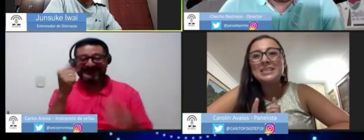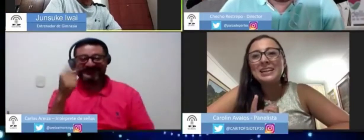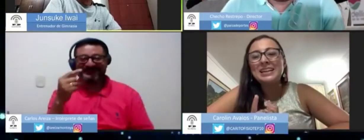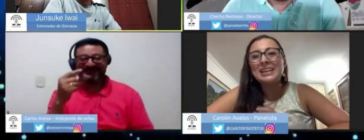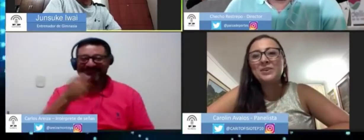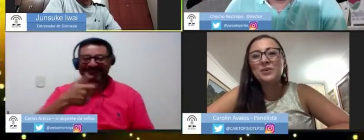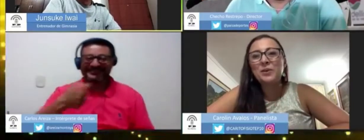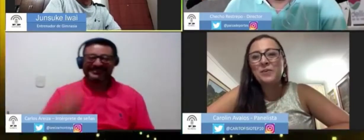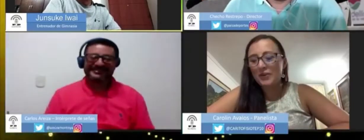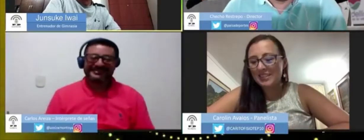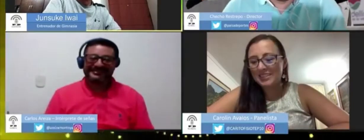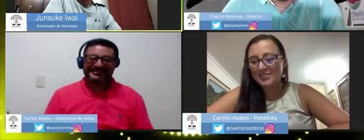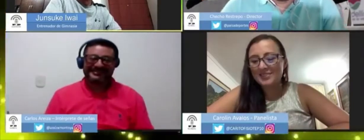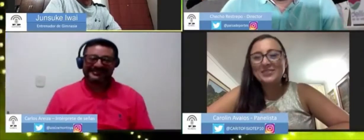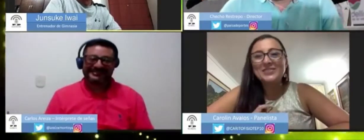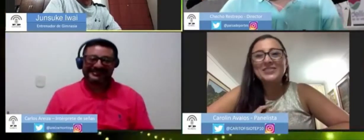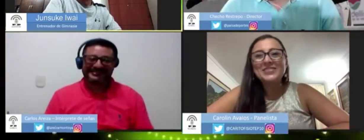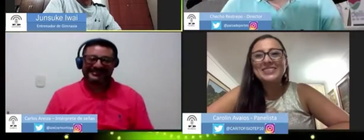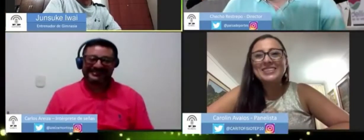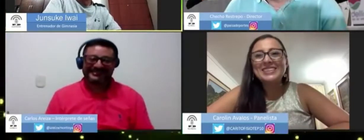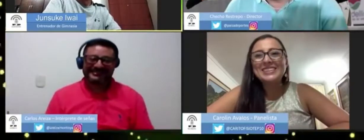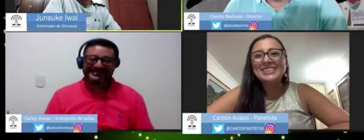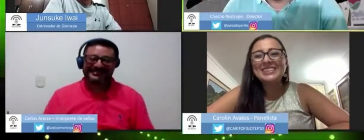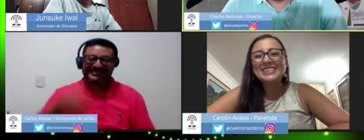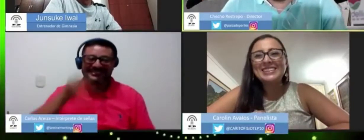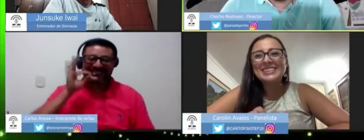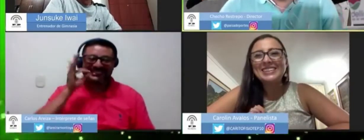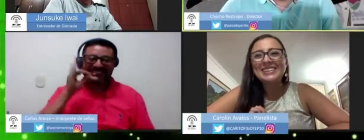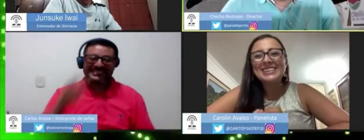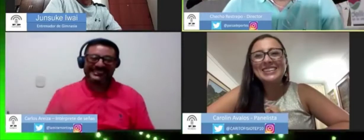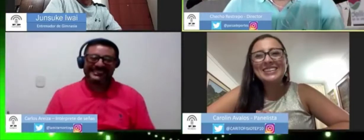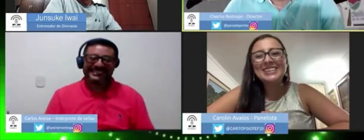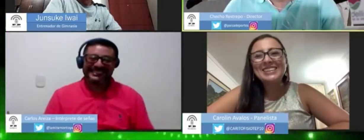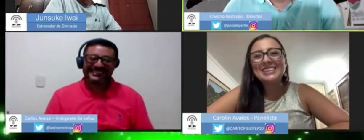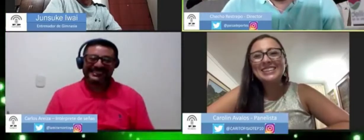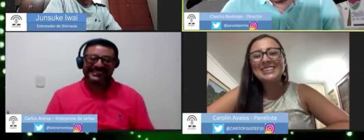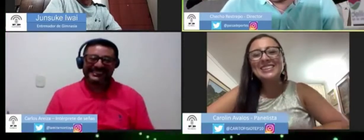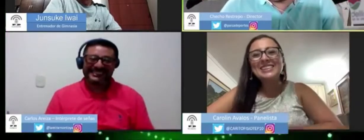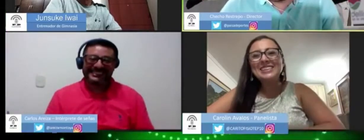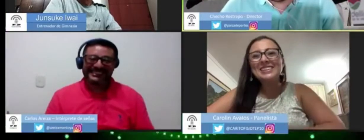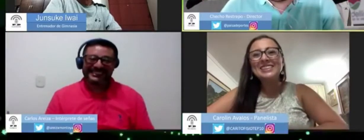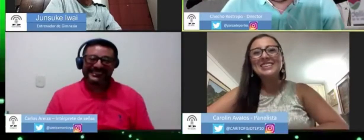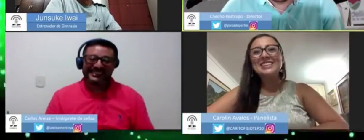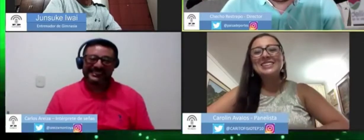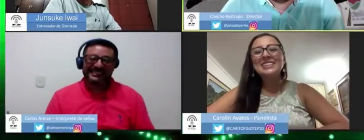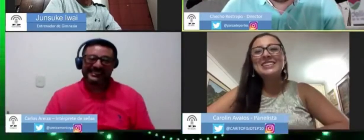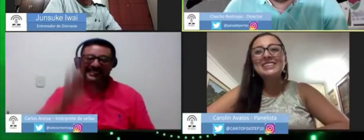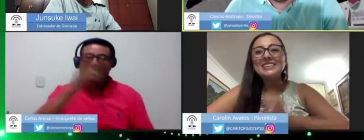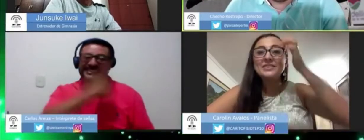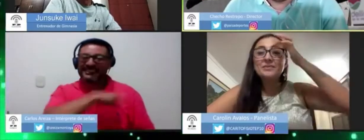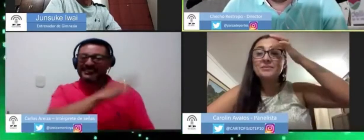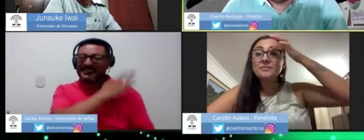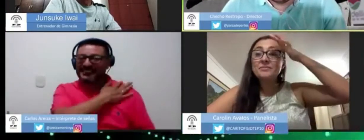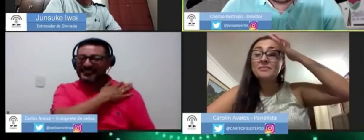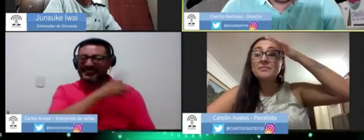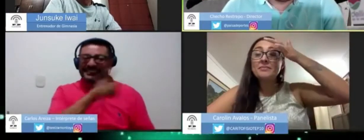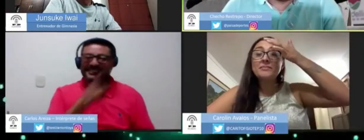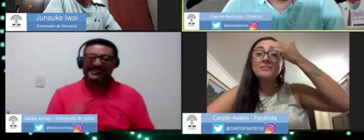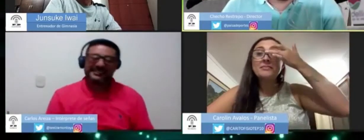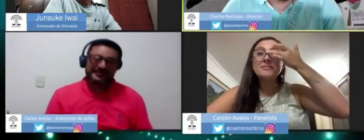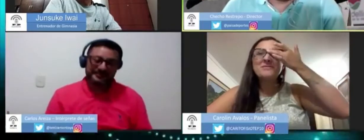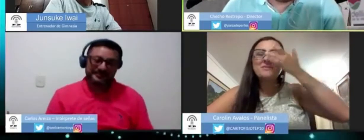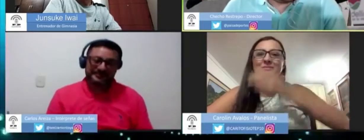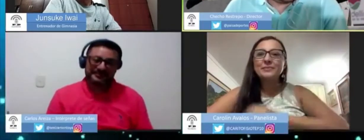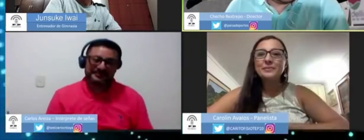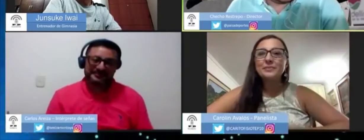sobremesa, claro, con bocadillo. Profe, en esas costumbres. También su papá